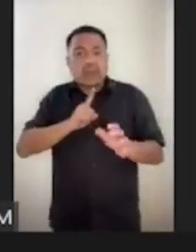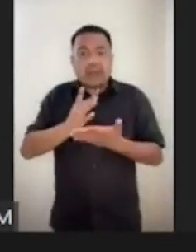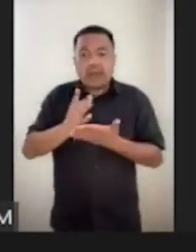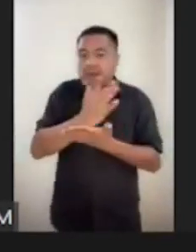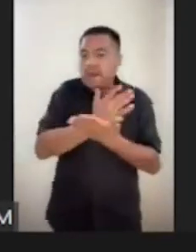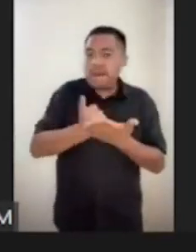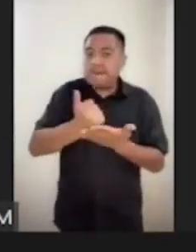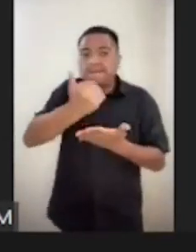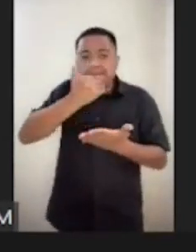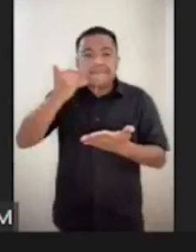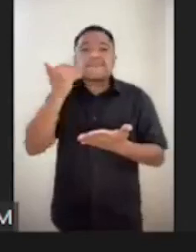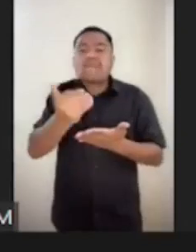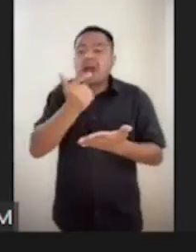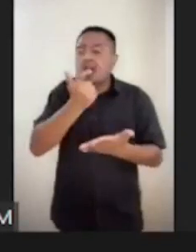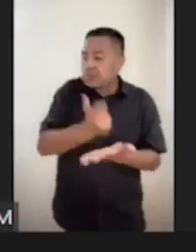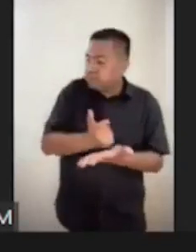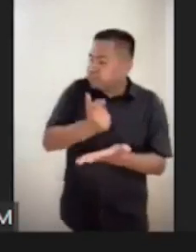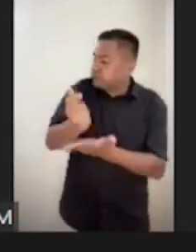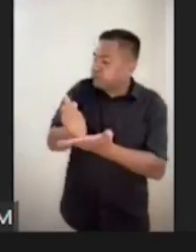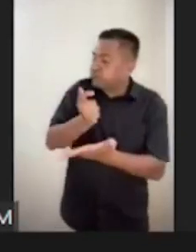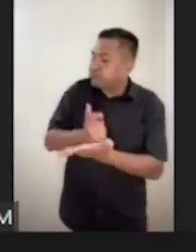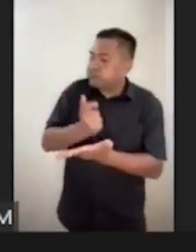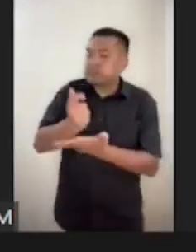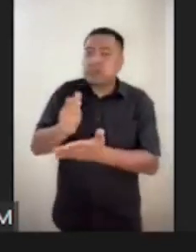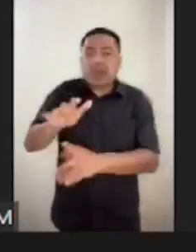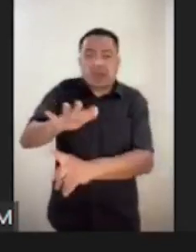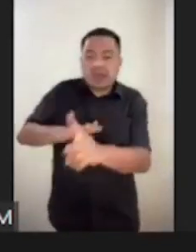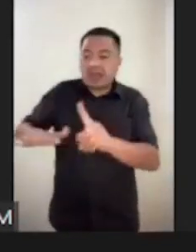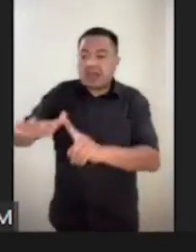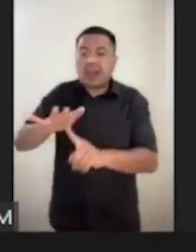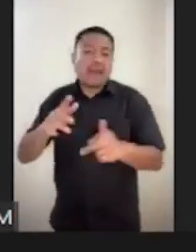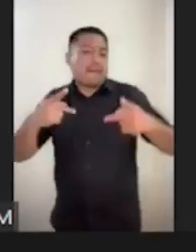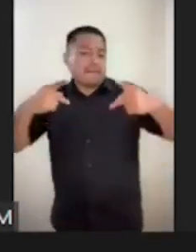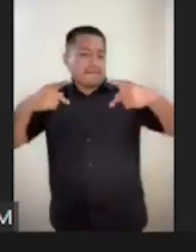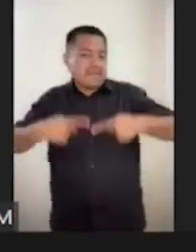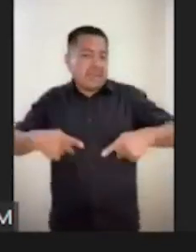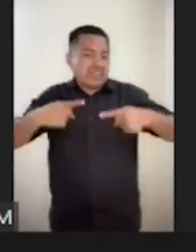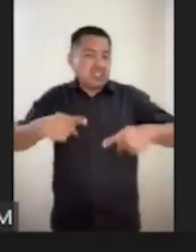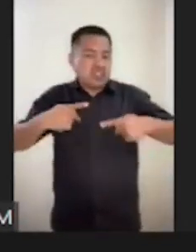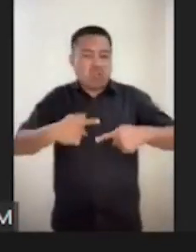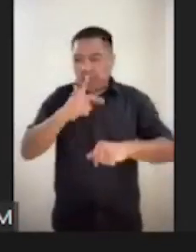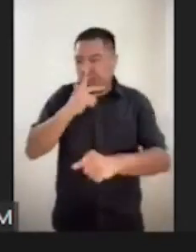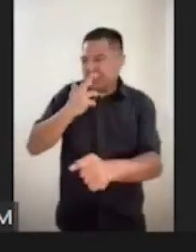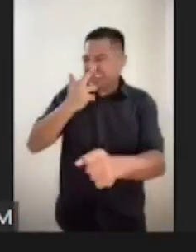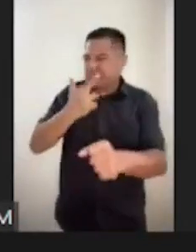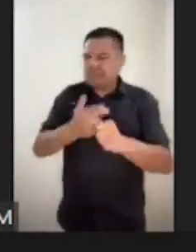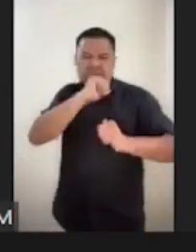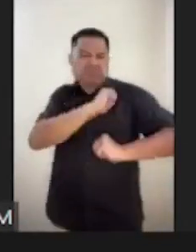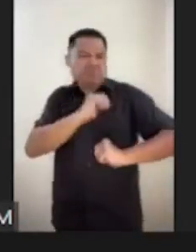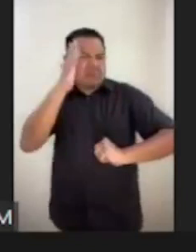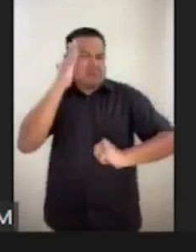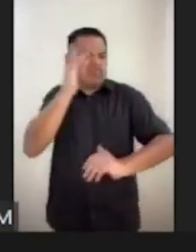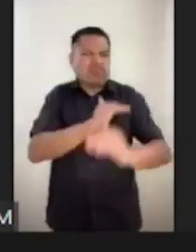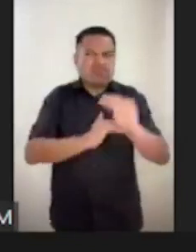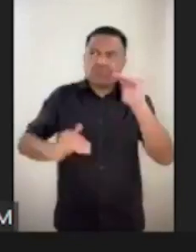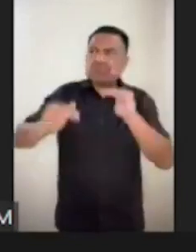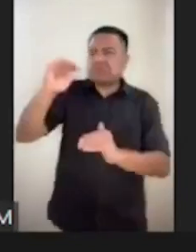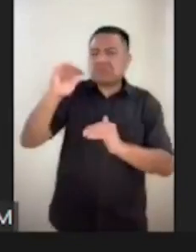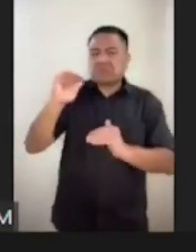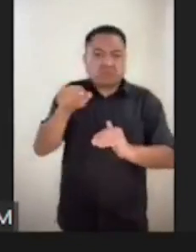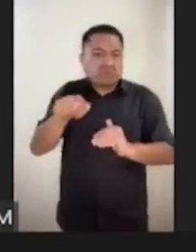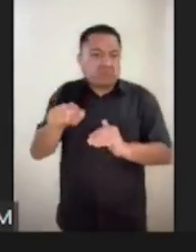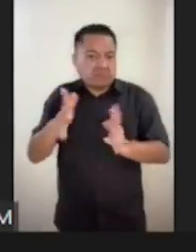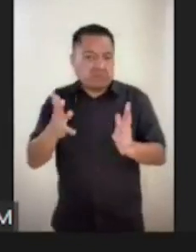las remuneraciones a aquellas personas que ostentan un cargo de elección popular en activo, lo